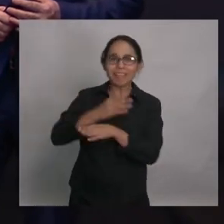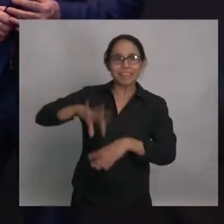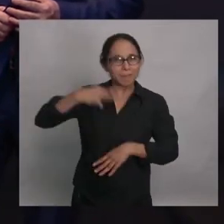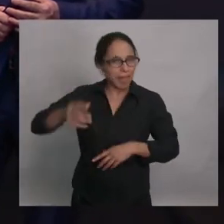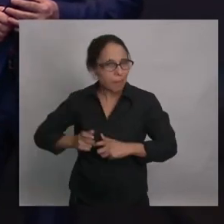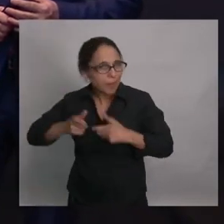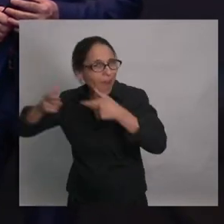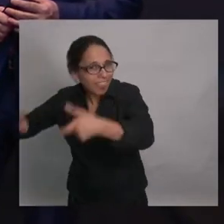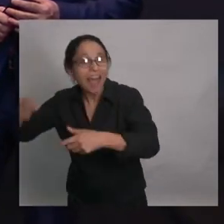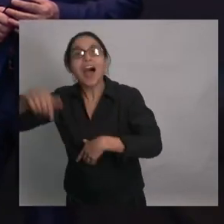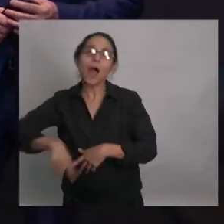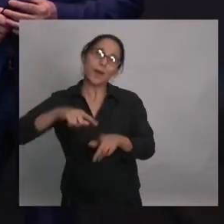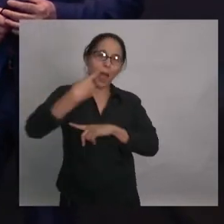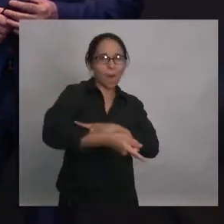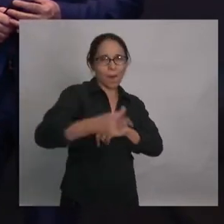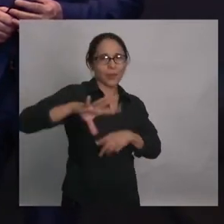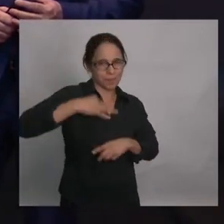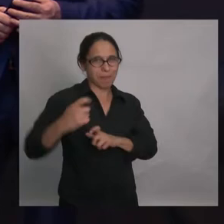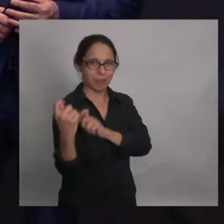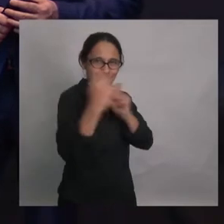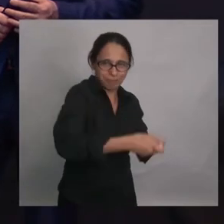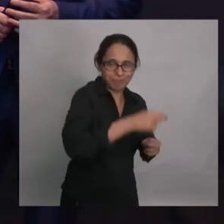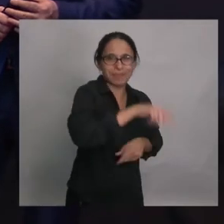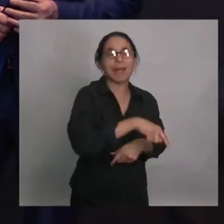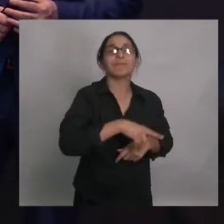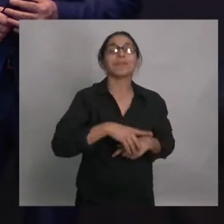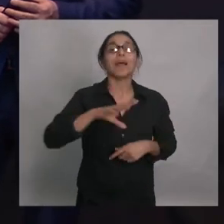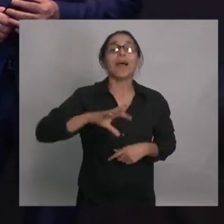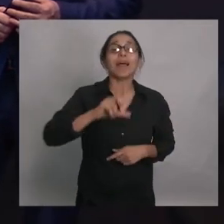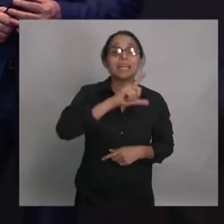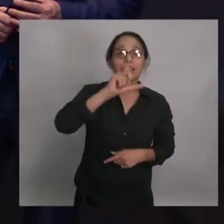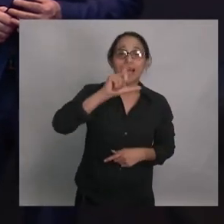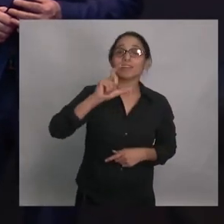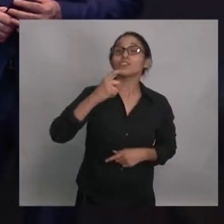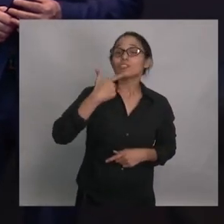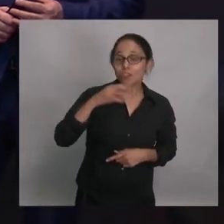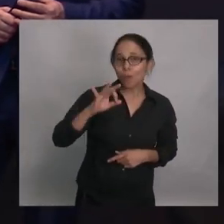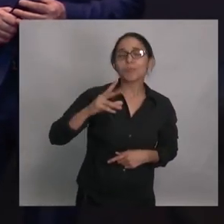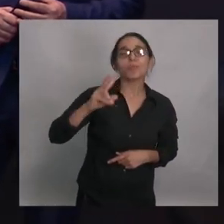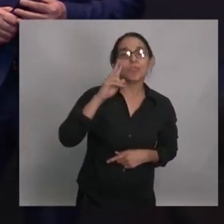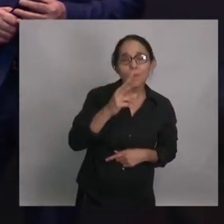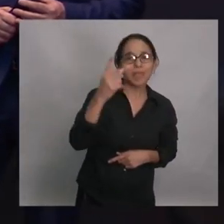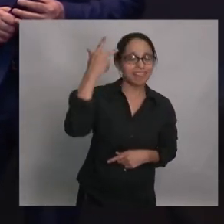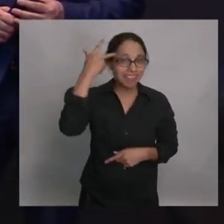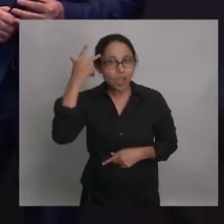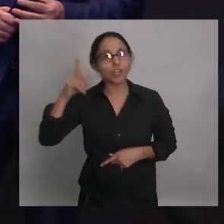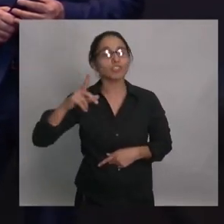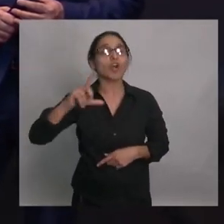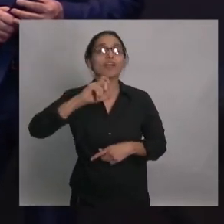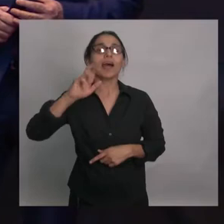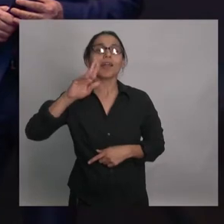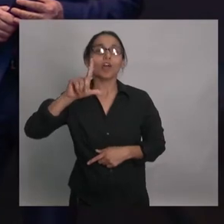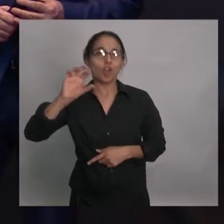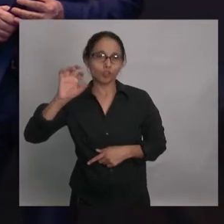estela carlotto le entrega el premio clacso 2018 a maría mercedes olivera bustamante de la